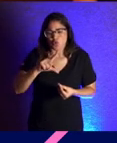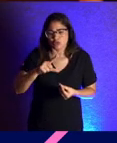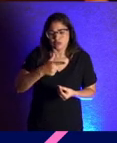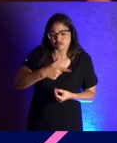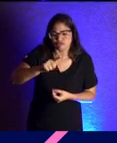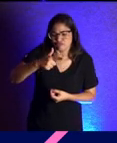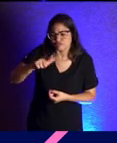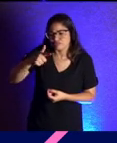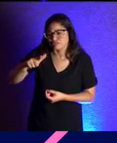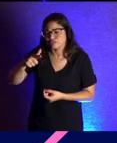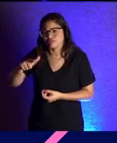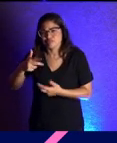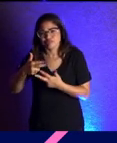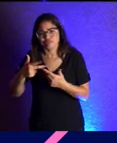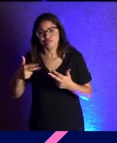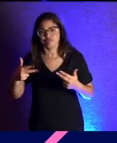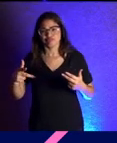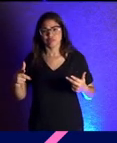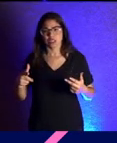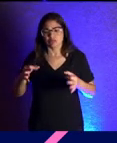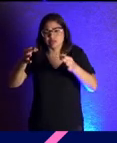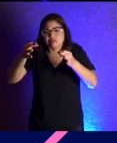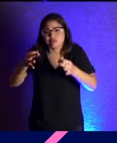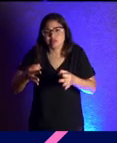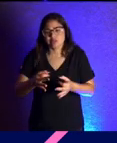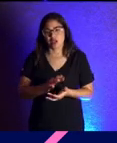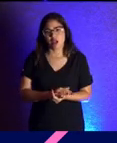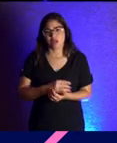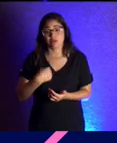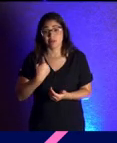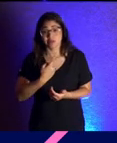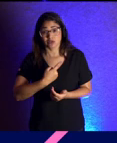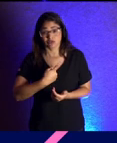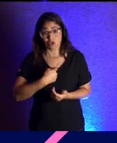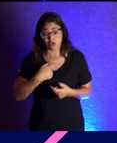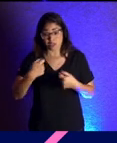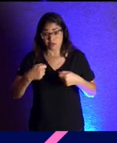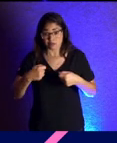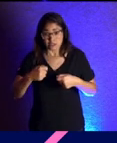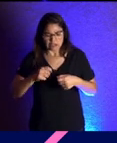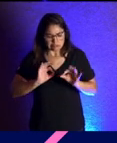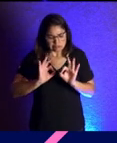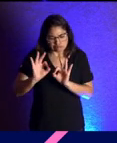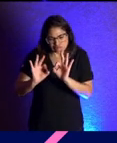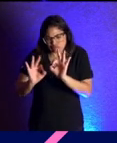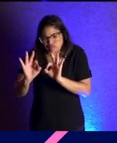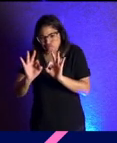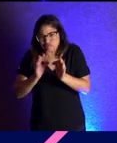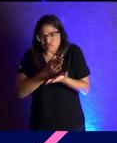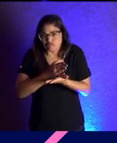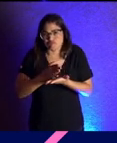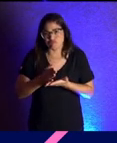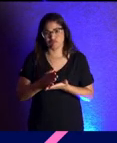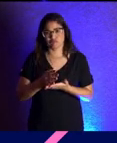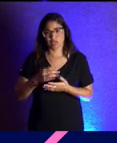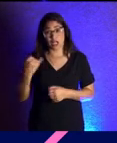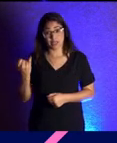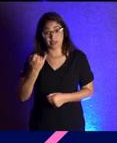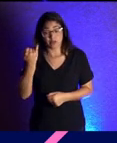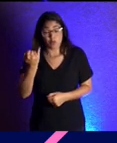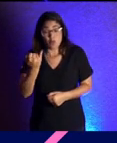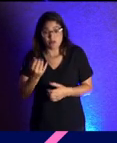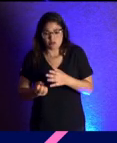predictivos, pero comenzamos sobre todo a la persona. Entonces, eso es lo más importante, no que era proceso el primero de